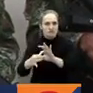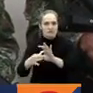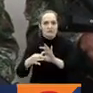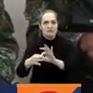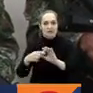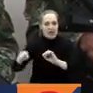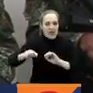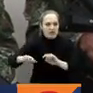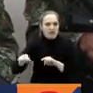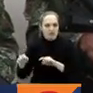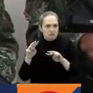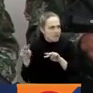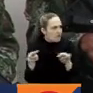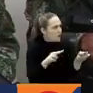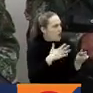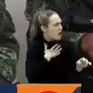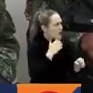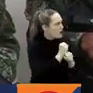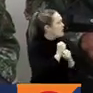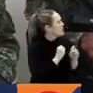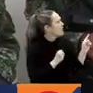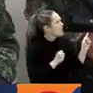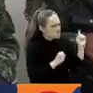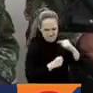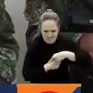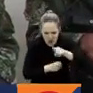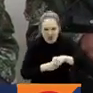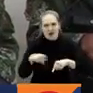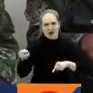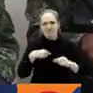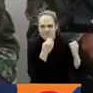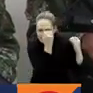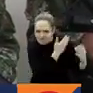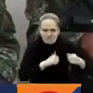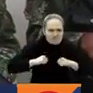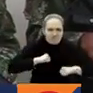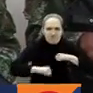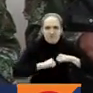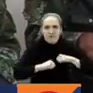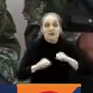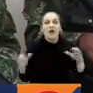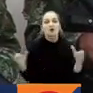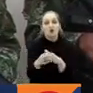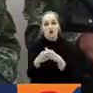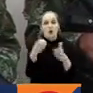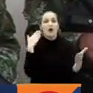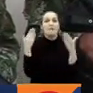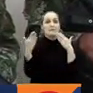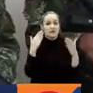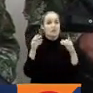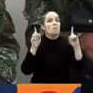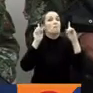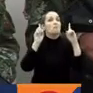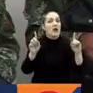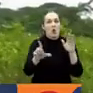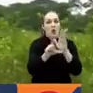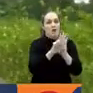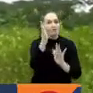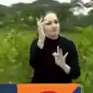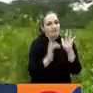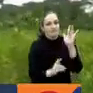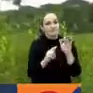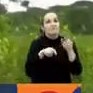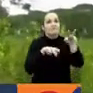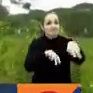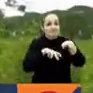COCAT, que son asociaciones campesinas, pero dedicadas al negocio ilícito de narcotráfico. Las